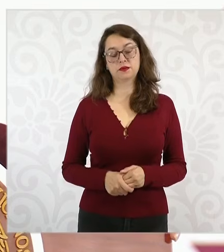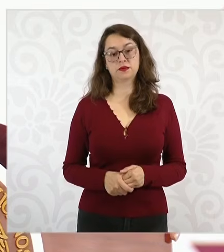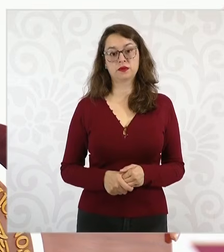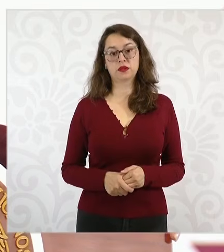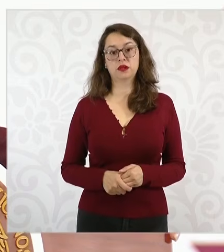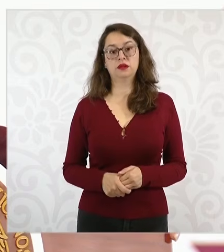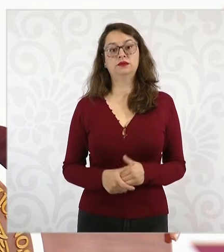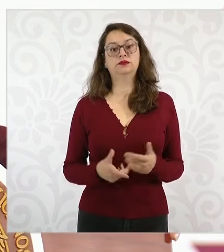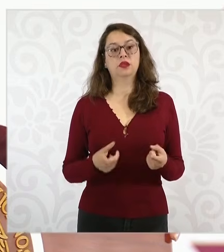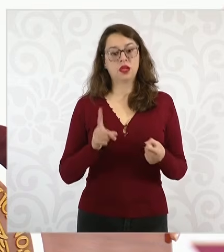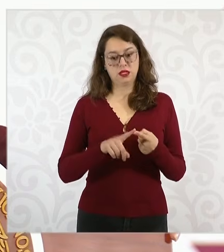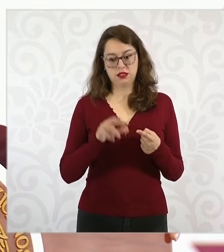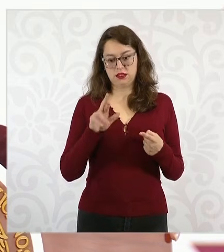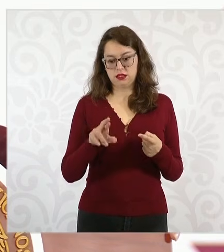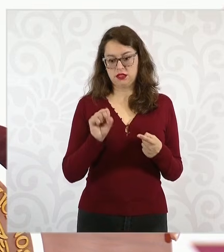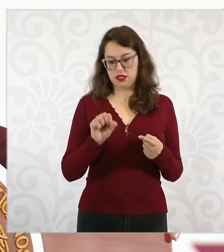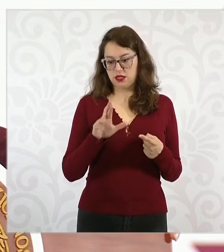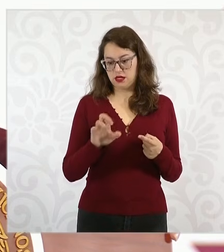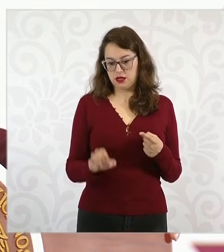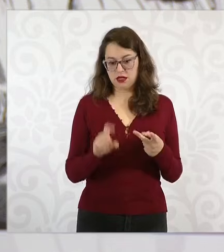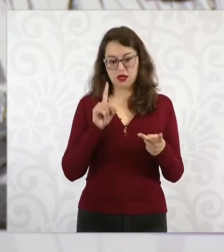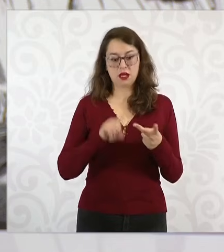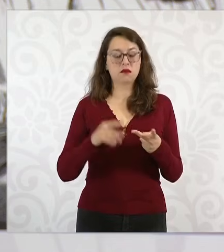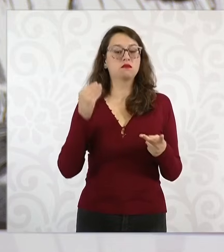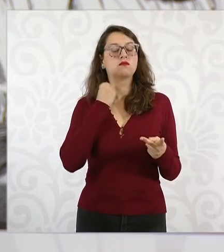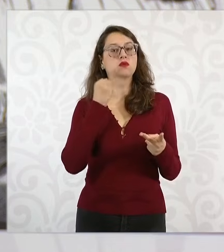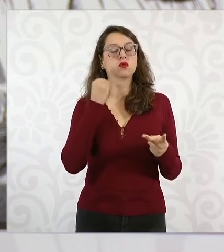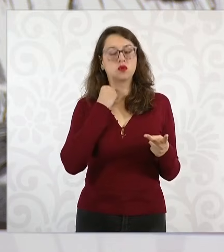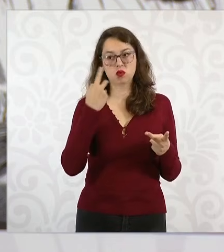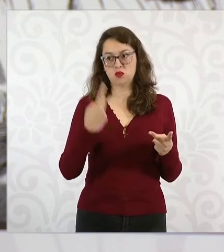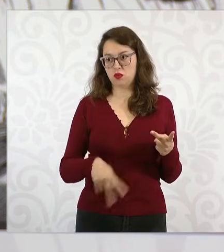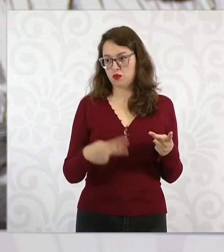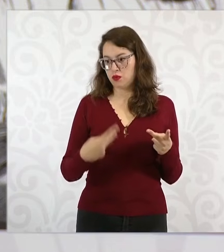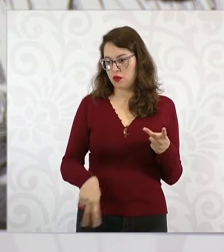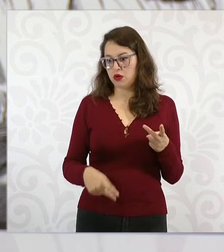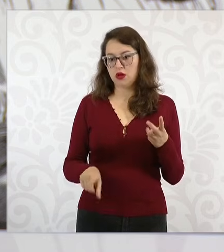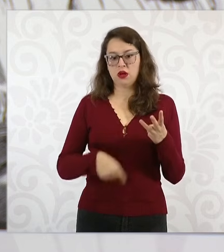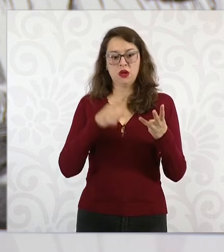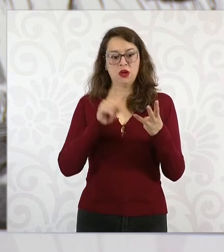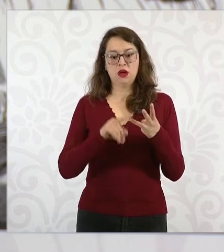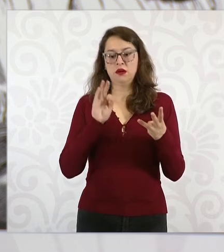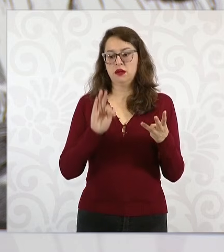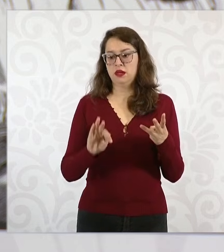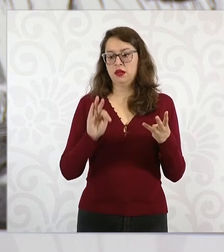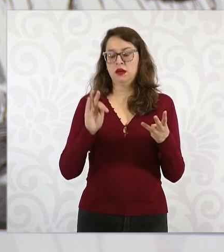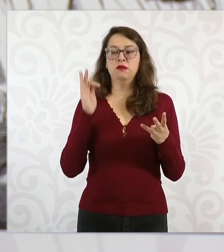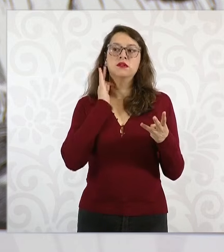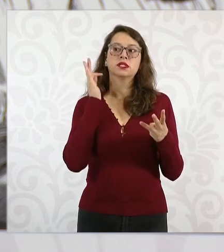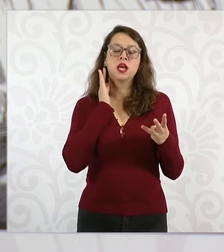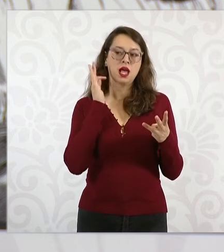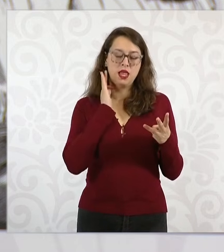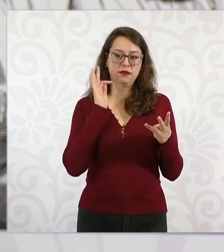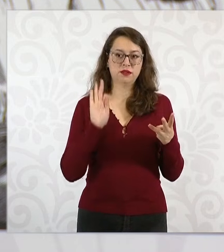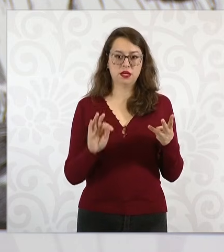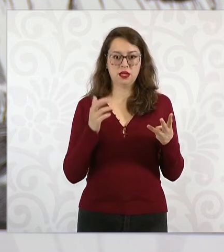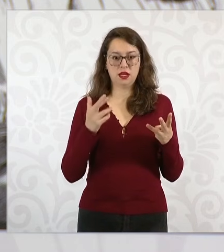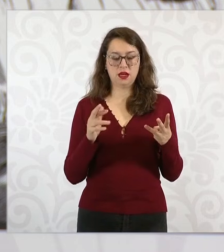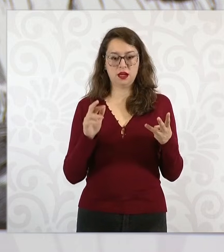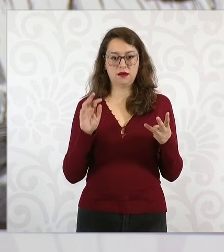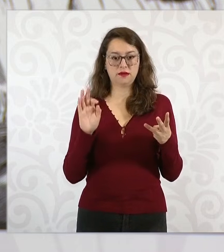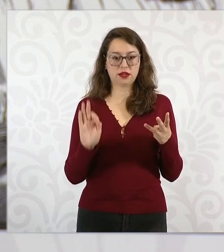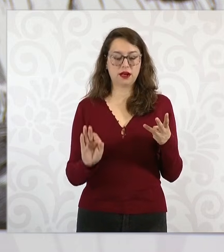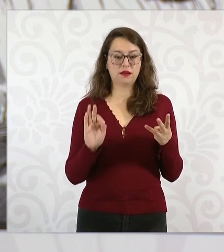Con Relaciones Exteriores, Consejería Jurídica, le pedí a la Fiscalía que pudiera venir para poder informar pues de